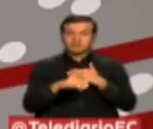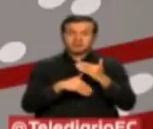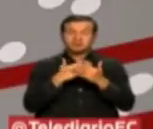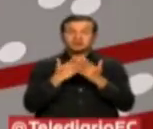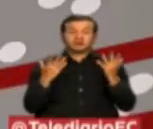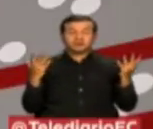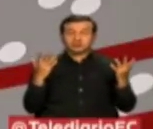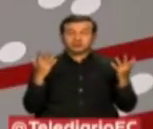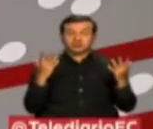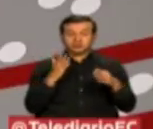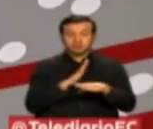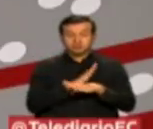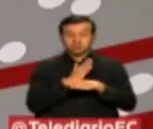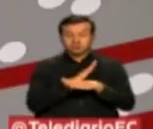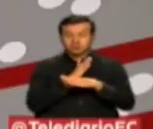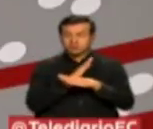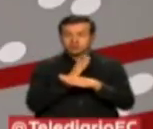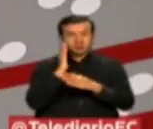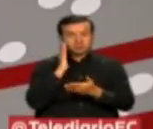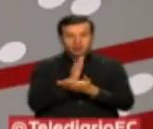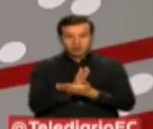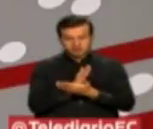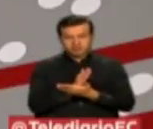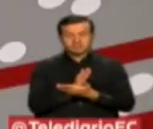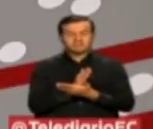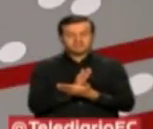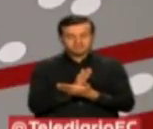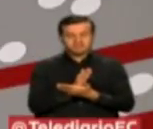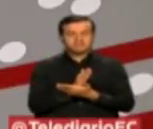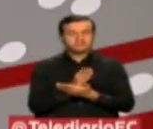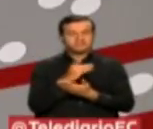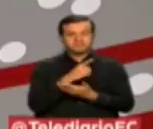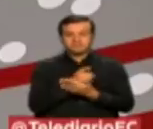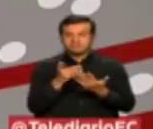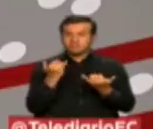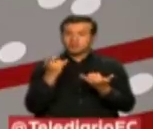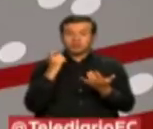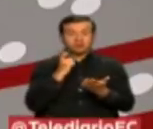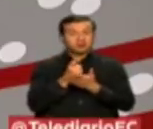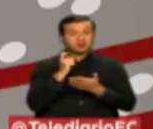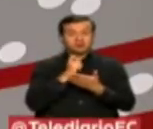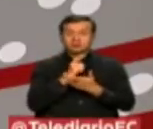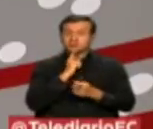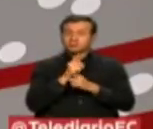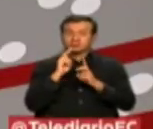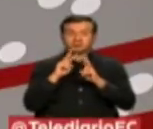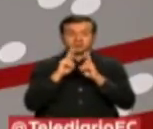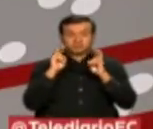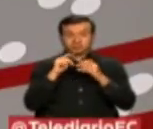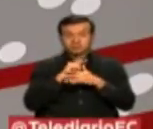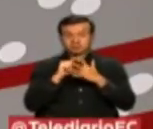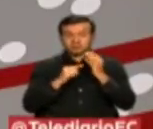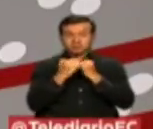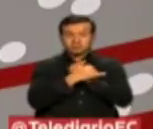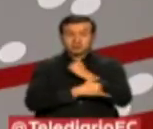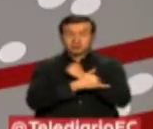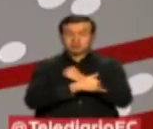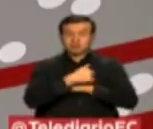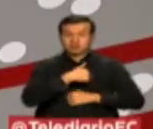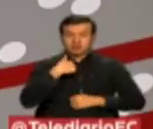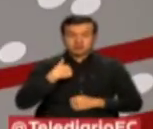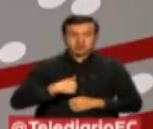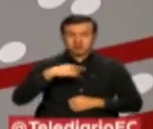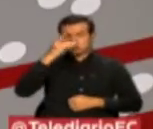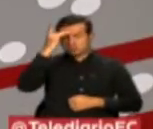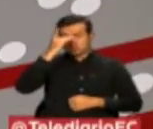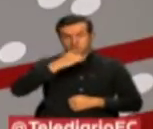del aleteo de tiburón. Hay bastante presión en este momento sobre China para que tome decisiones